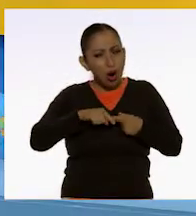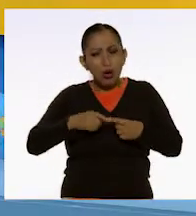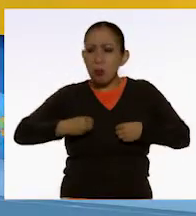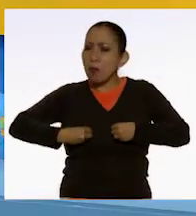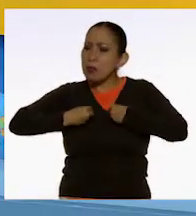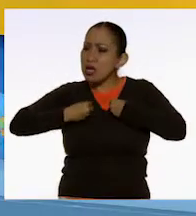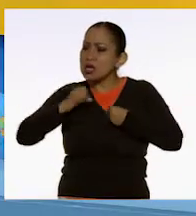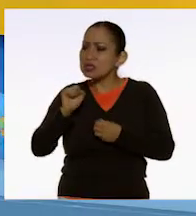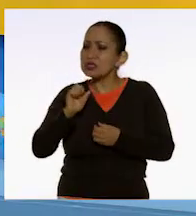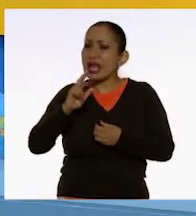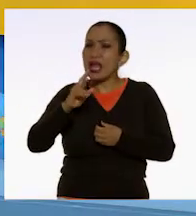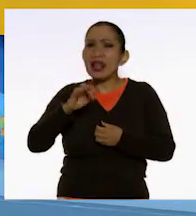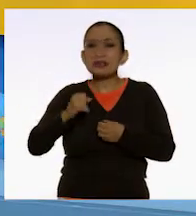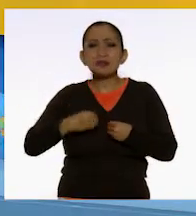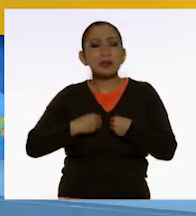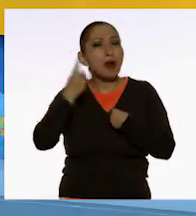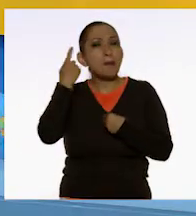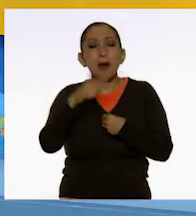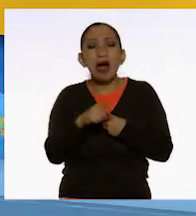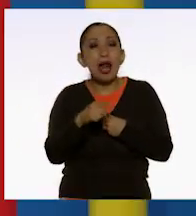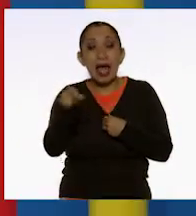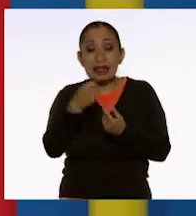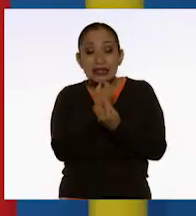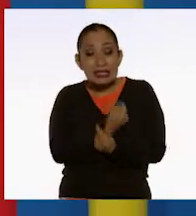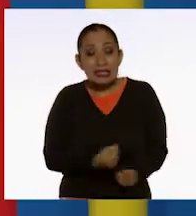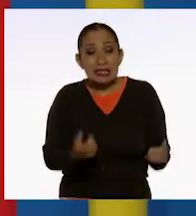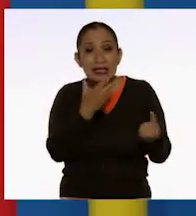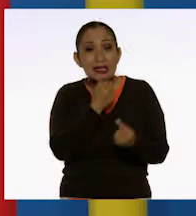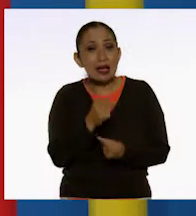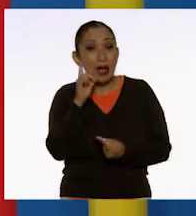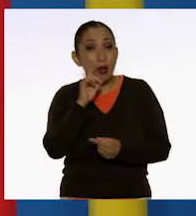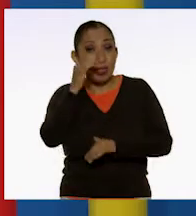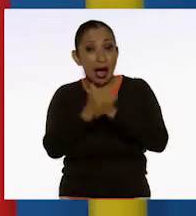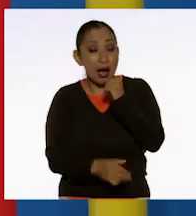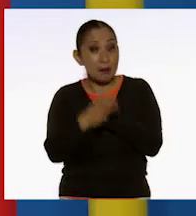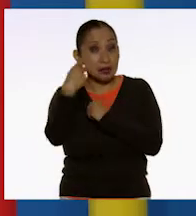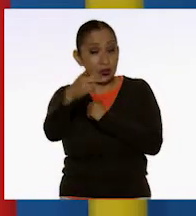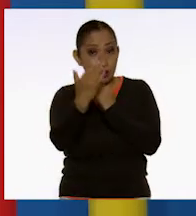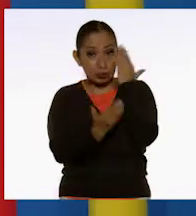seres vivos? Con la intención de que niñas y niños, al concluir su